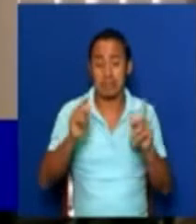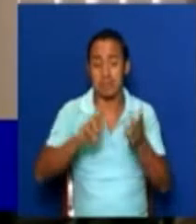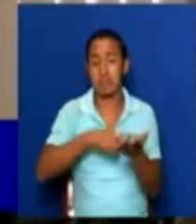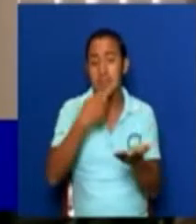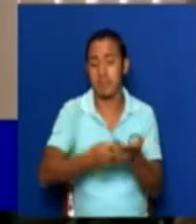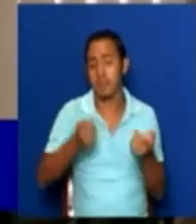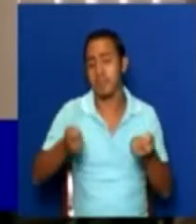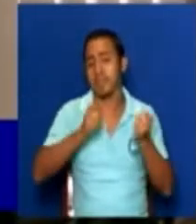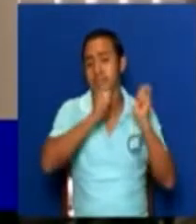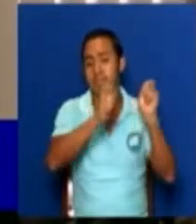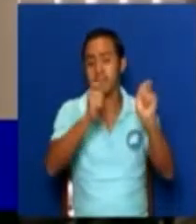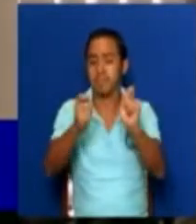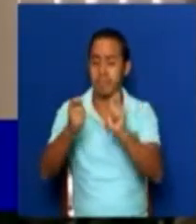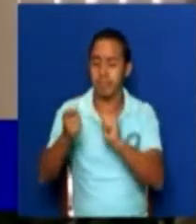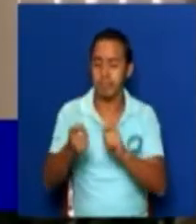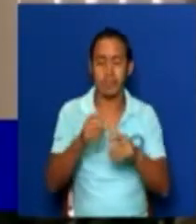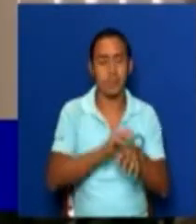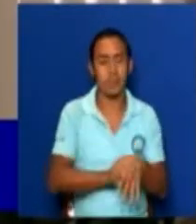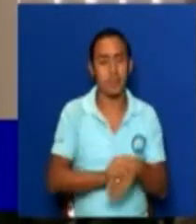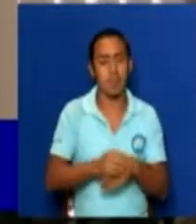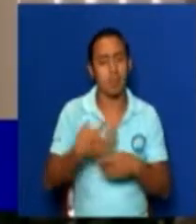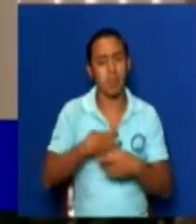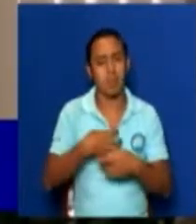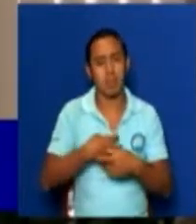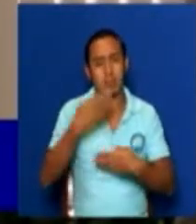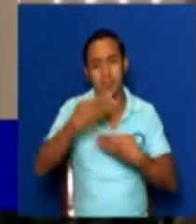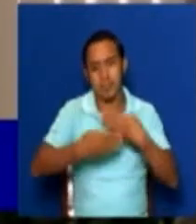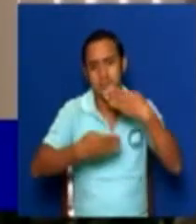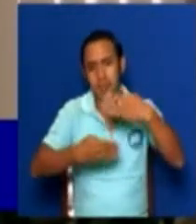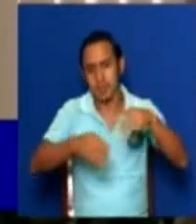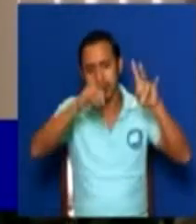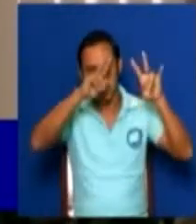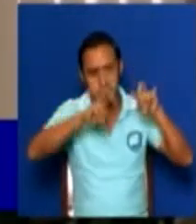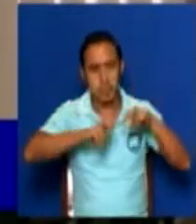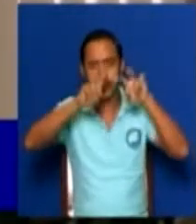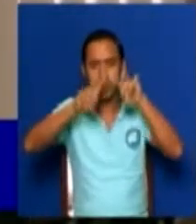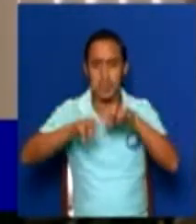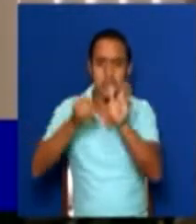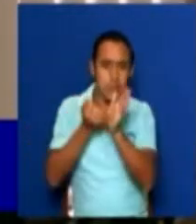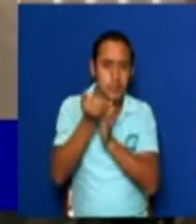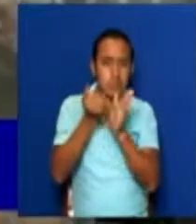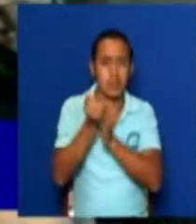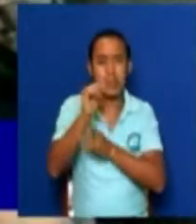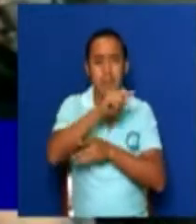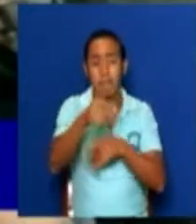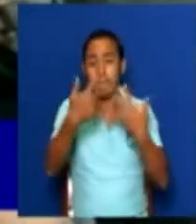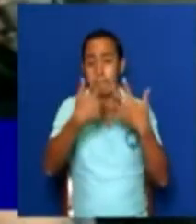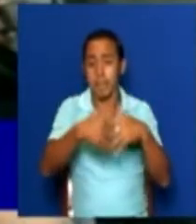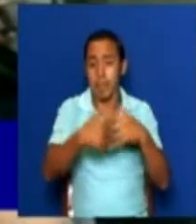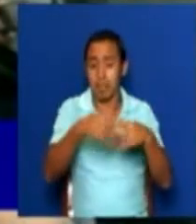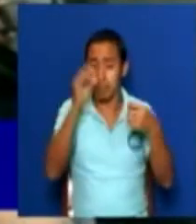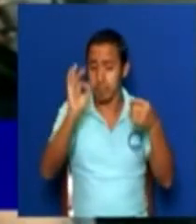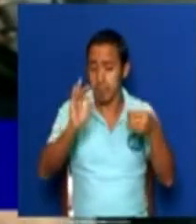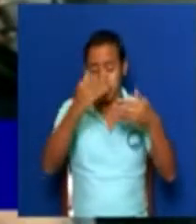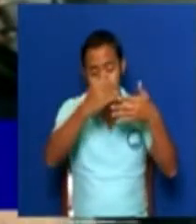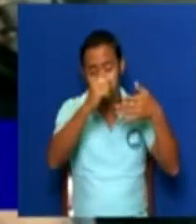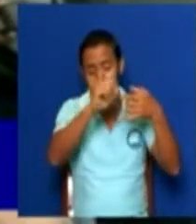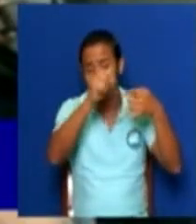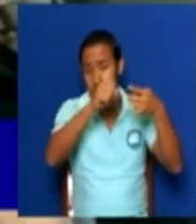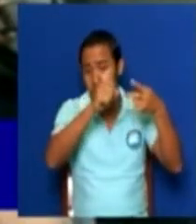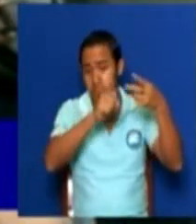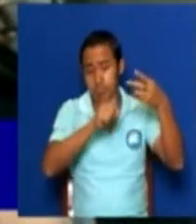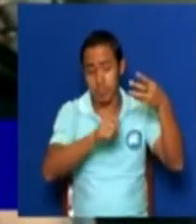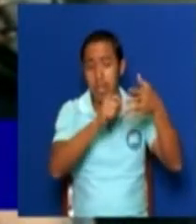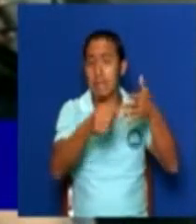premiación que se da a través de todo un proceso de diagnóstico en el cual las empresas cuentan con los elementos necesarios para